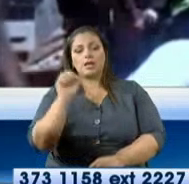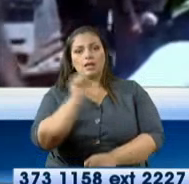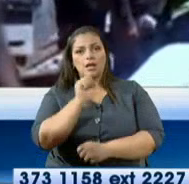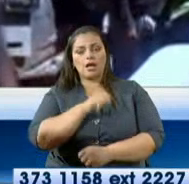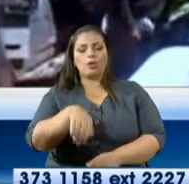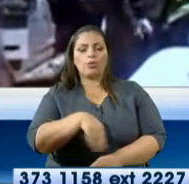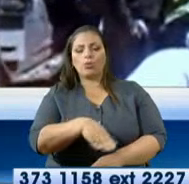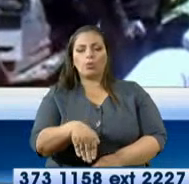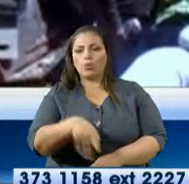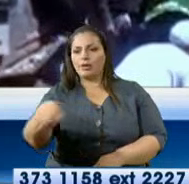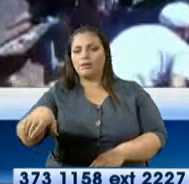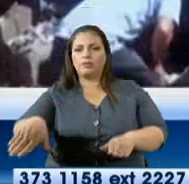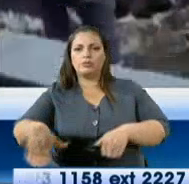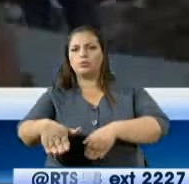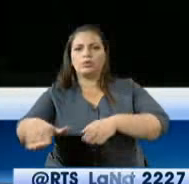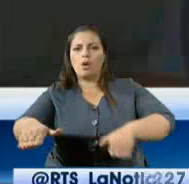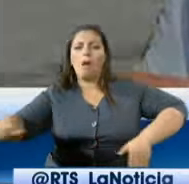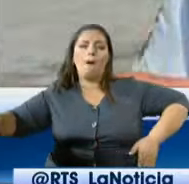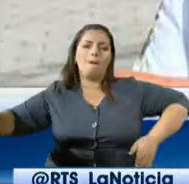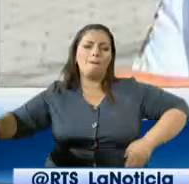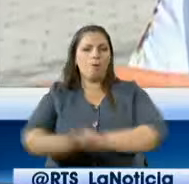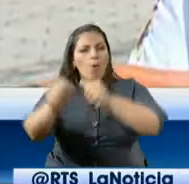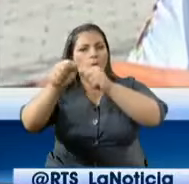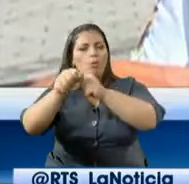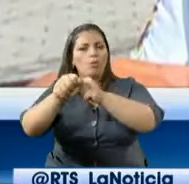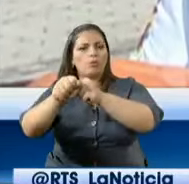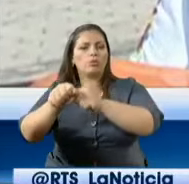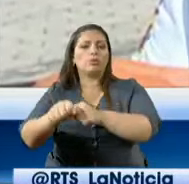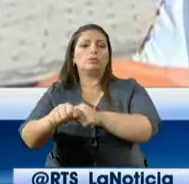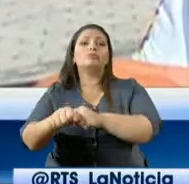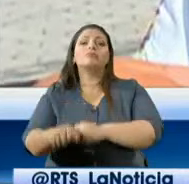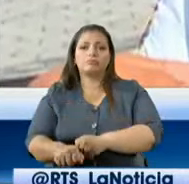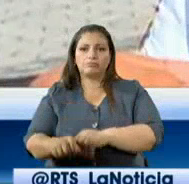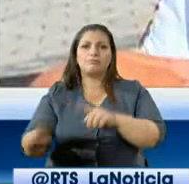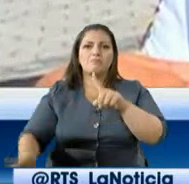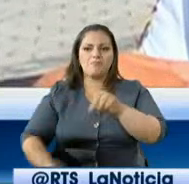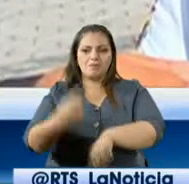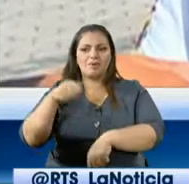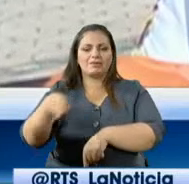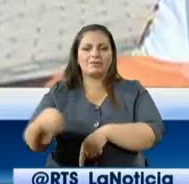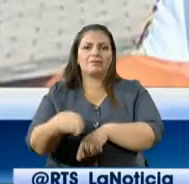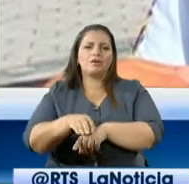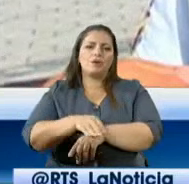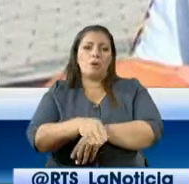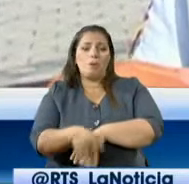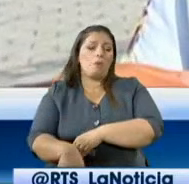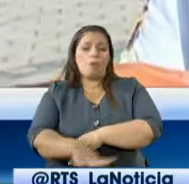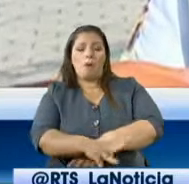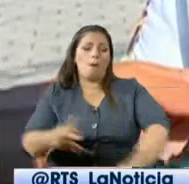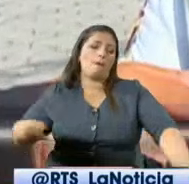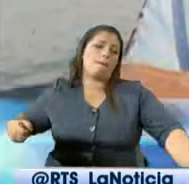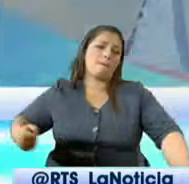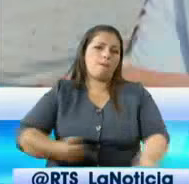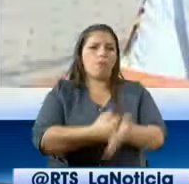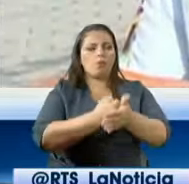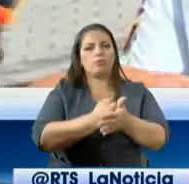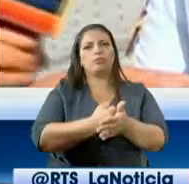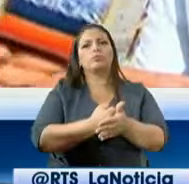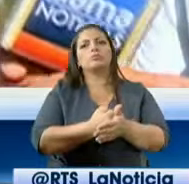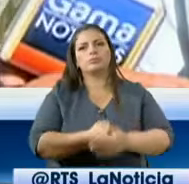vehículo causante del accidente. El señor subía por la cualquier piedra, el otro señor bajaba, le impacta lateralmente, por lo que pierde